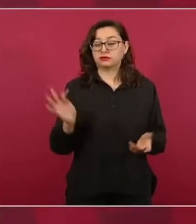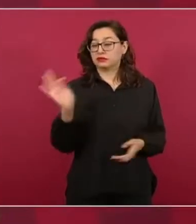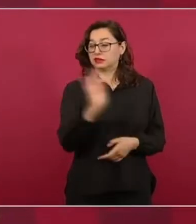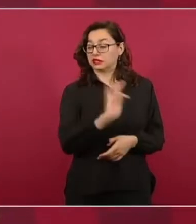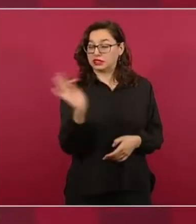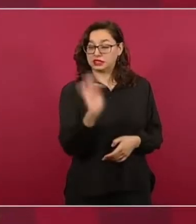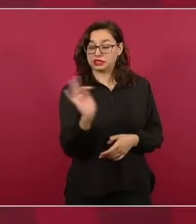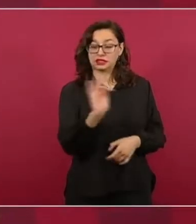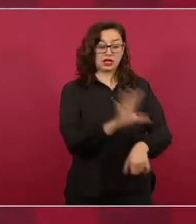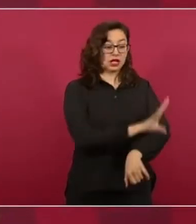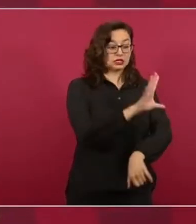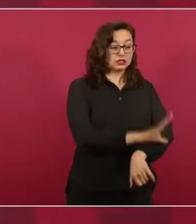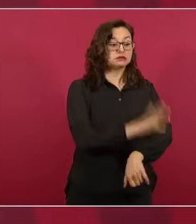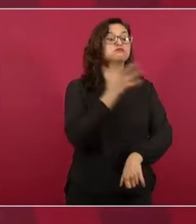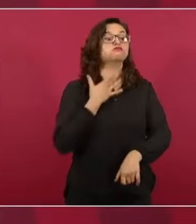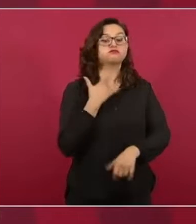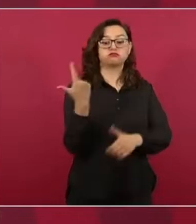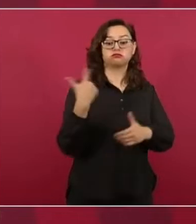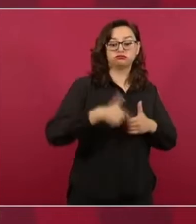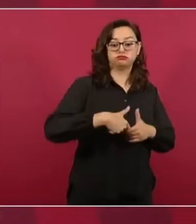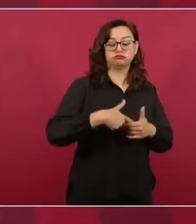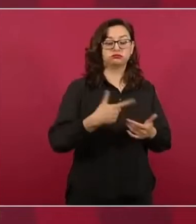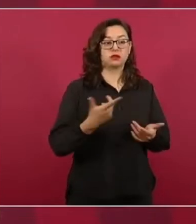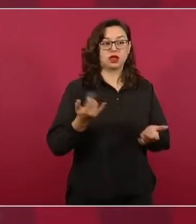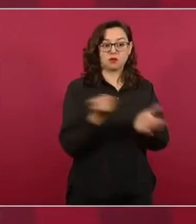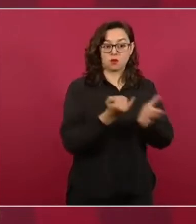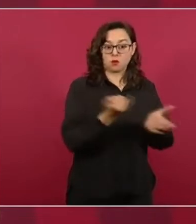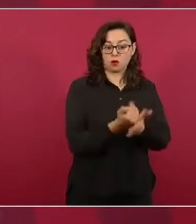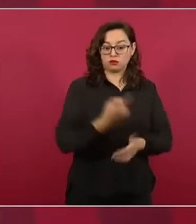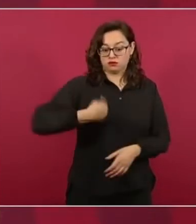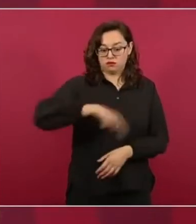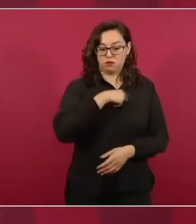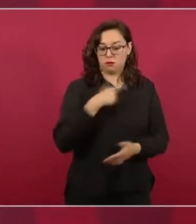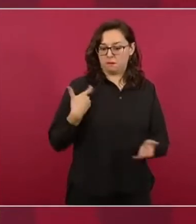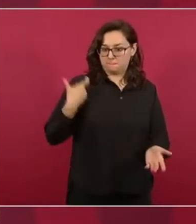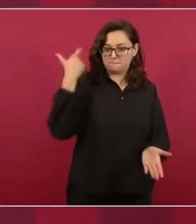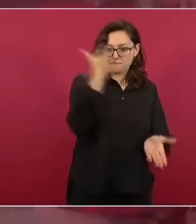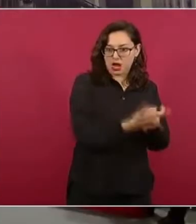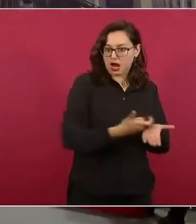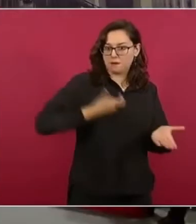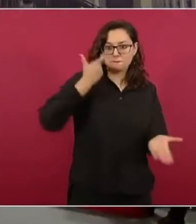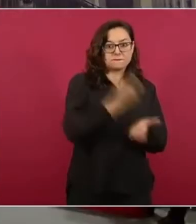mantuviésemos los apoyos fiscales a las gasolinas,